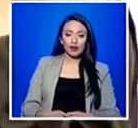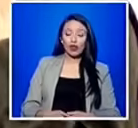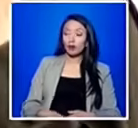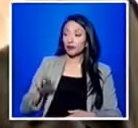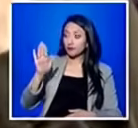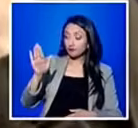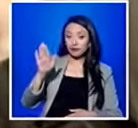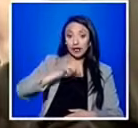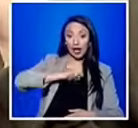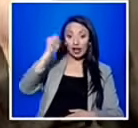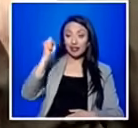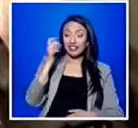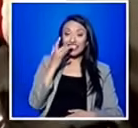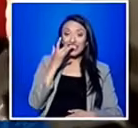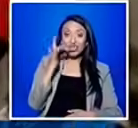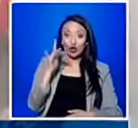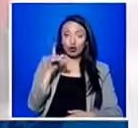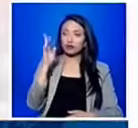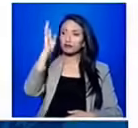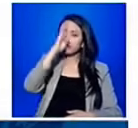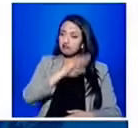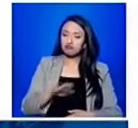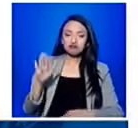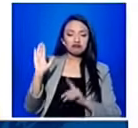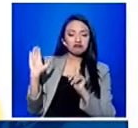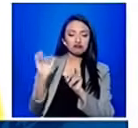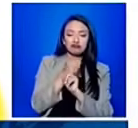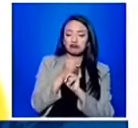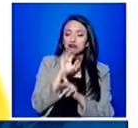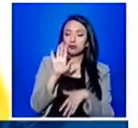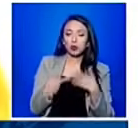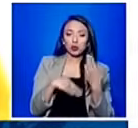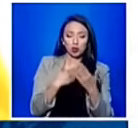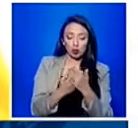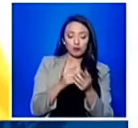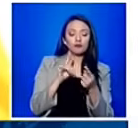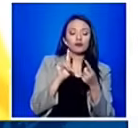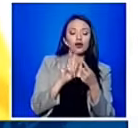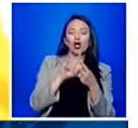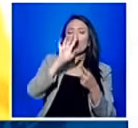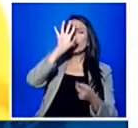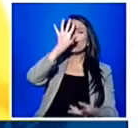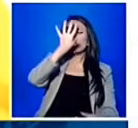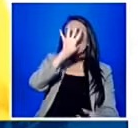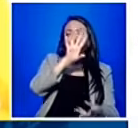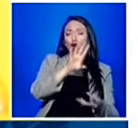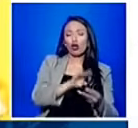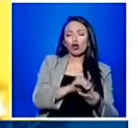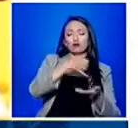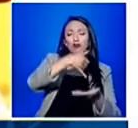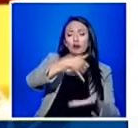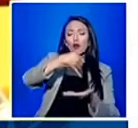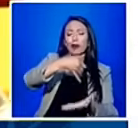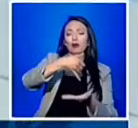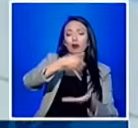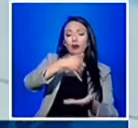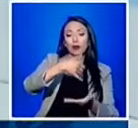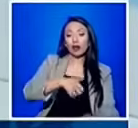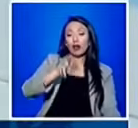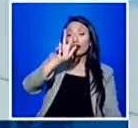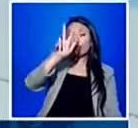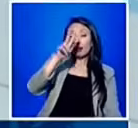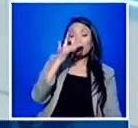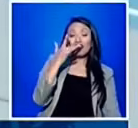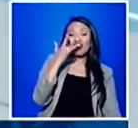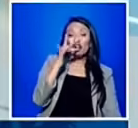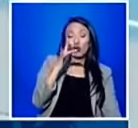Con esta medalla, Kiara Rodríguez lo ha conseguido todo. Ha ganado todos los premios posibles. 3 medallas de